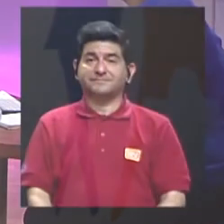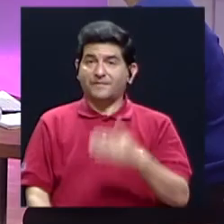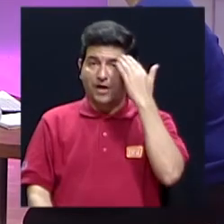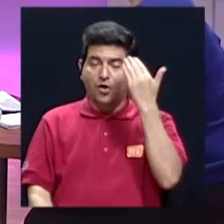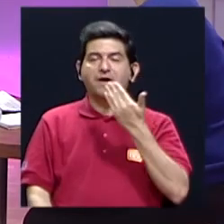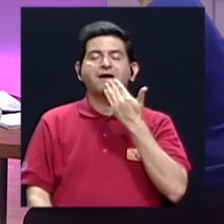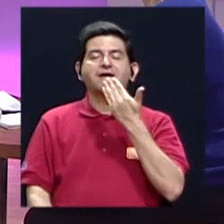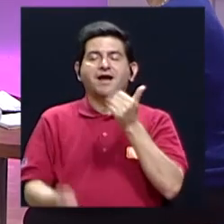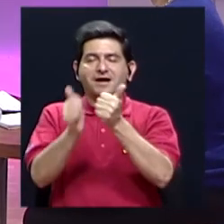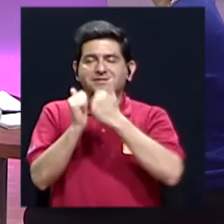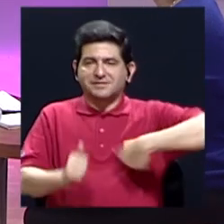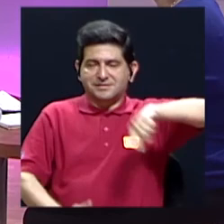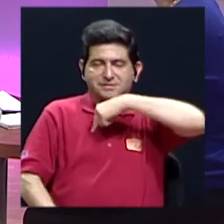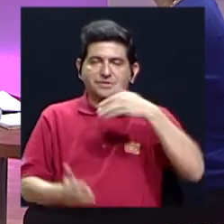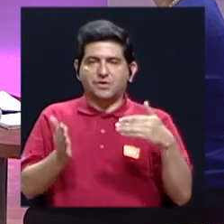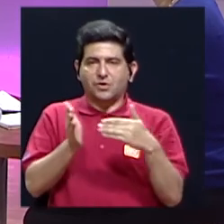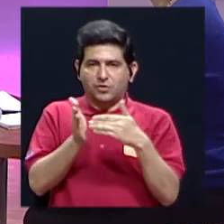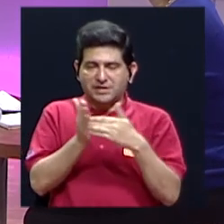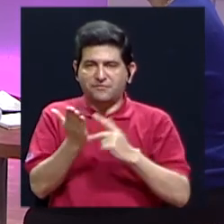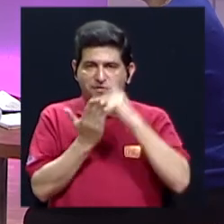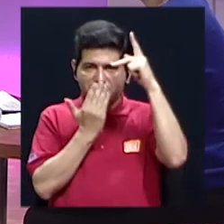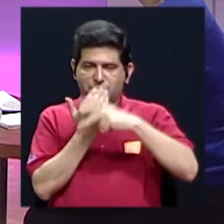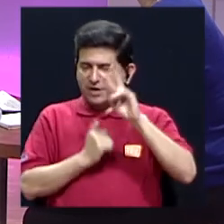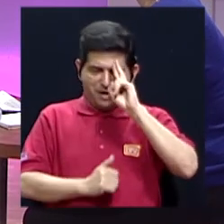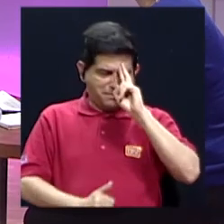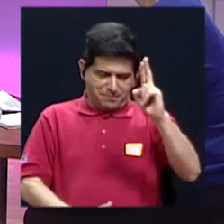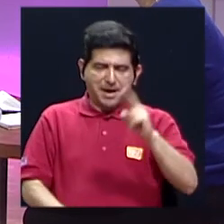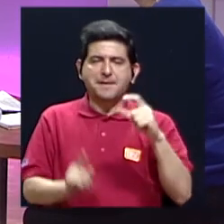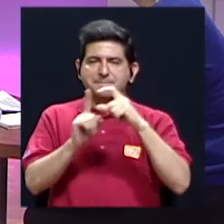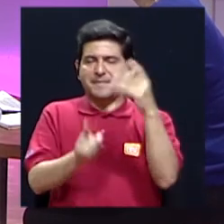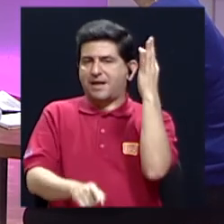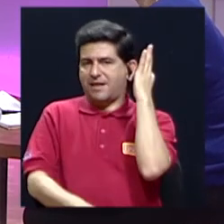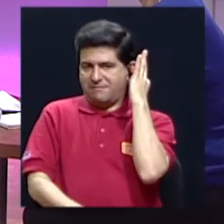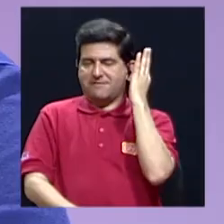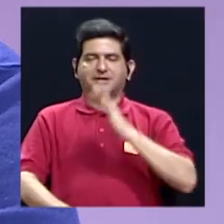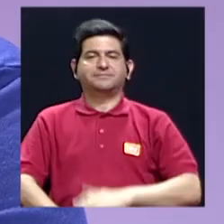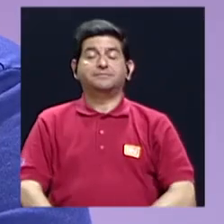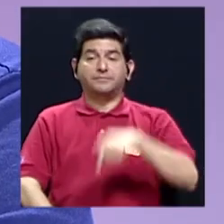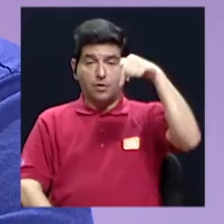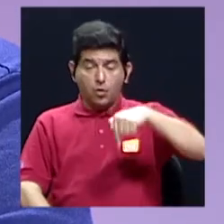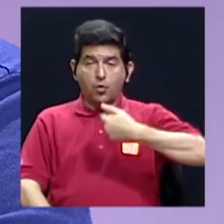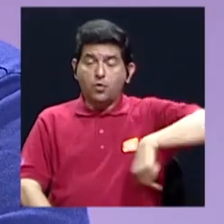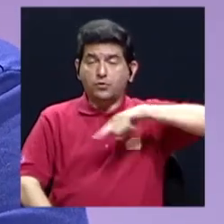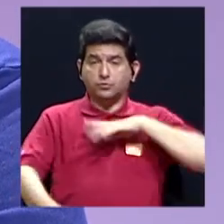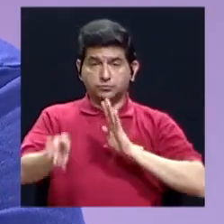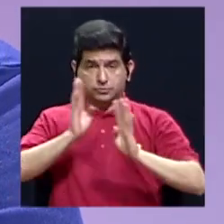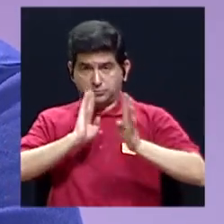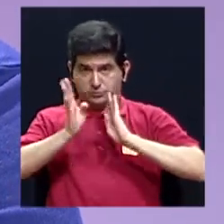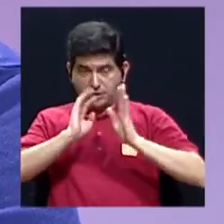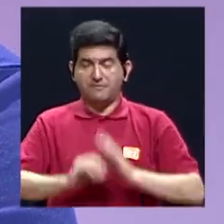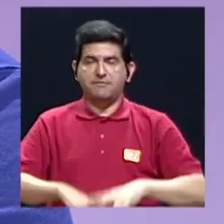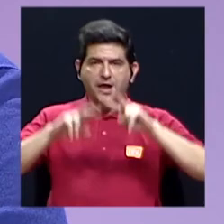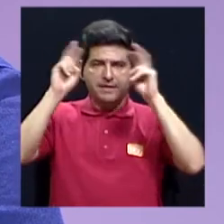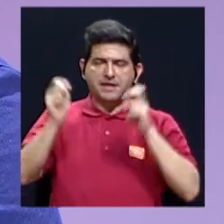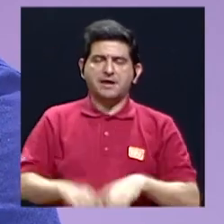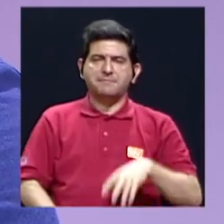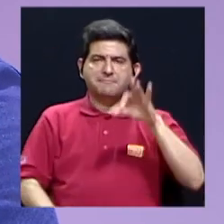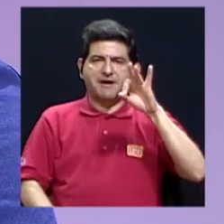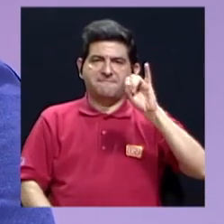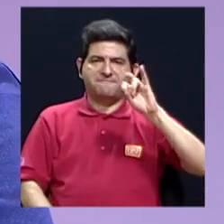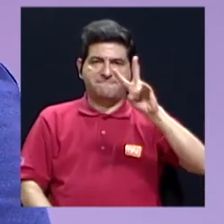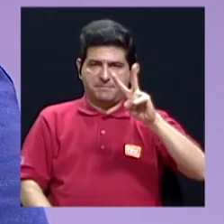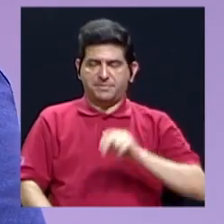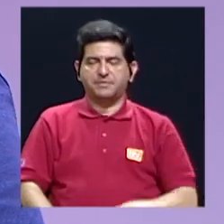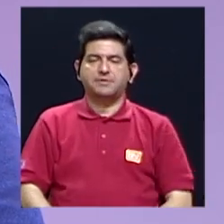Hola, muchas gracias por acompañarnos en una edición más de Irreverencias de Palabra de Mujer. Hoy vamos a estar conversando sobre el tema de fertilización